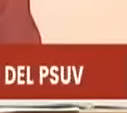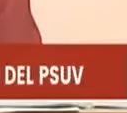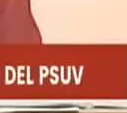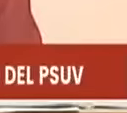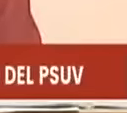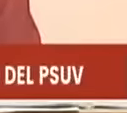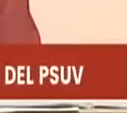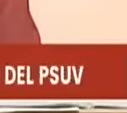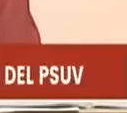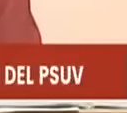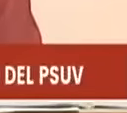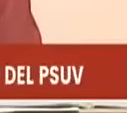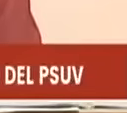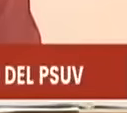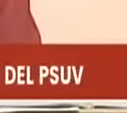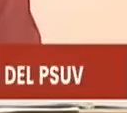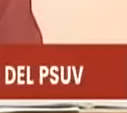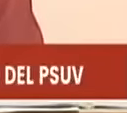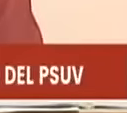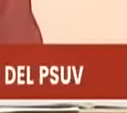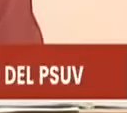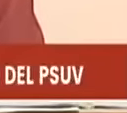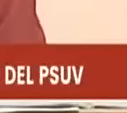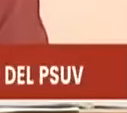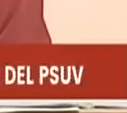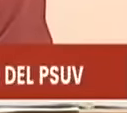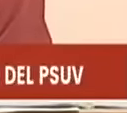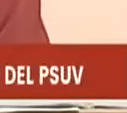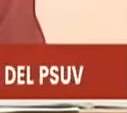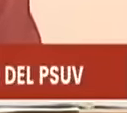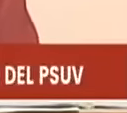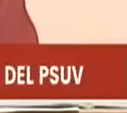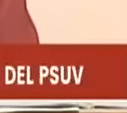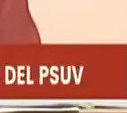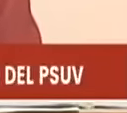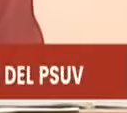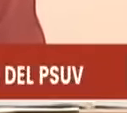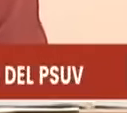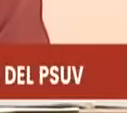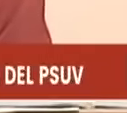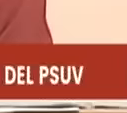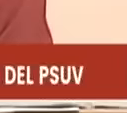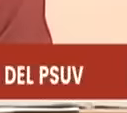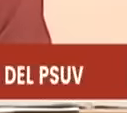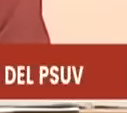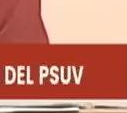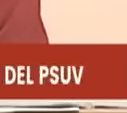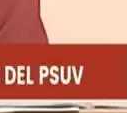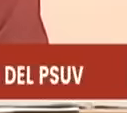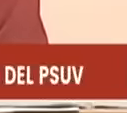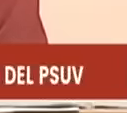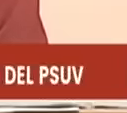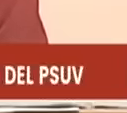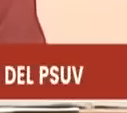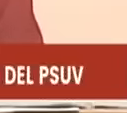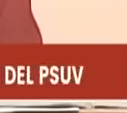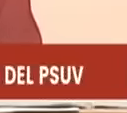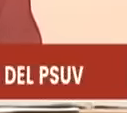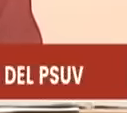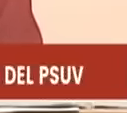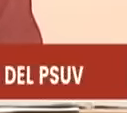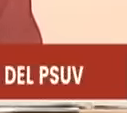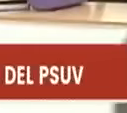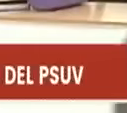No permitiremos la violencia en ningún sector y le hemos dicho a nuestra gente, no caigan en las provocaciones, que ellos viven montando